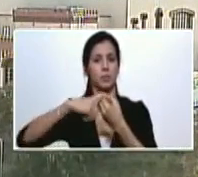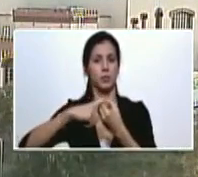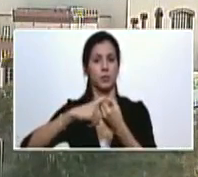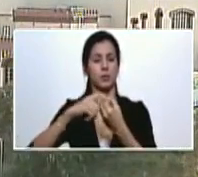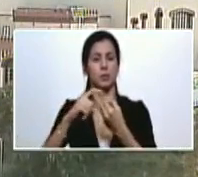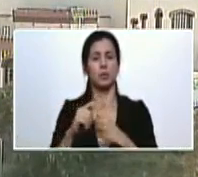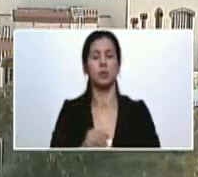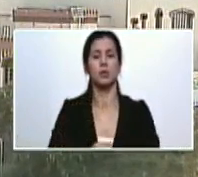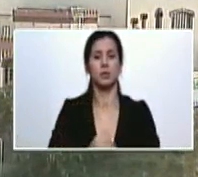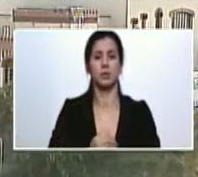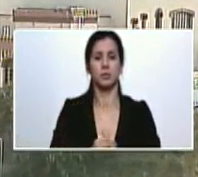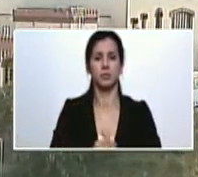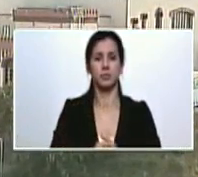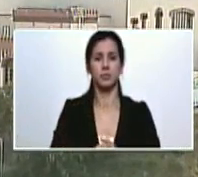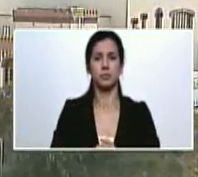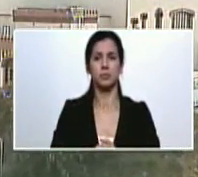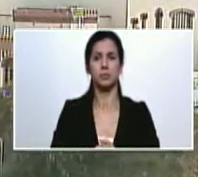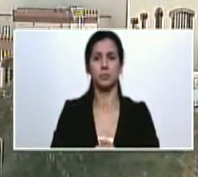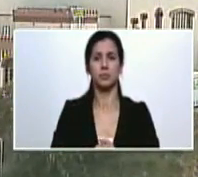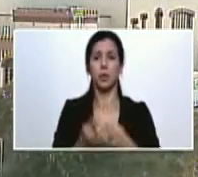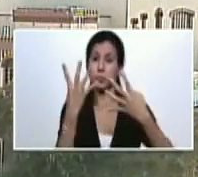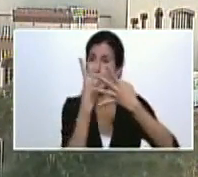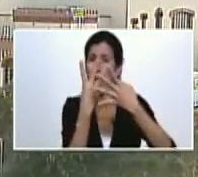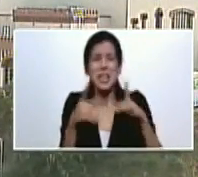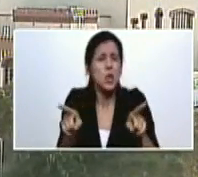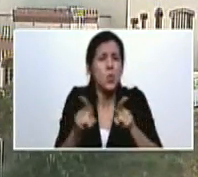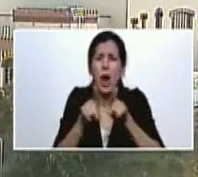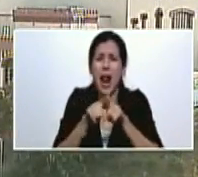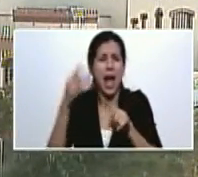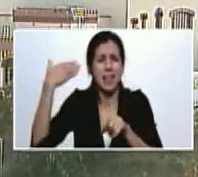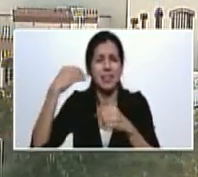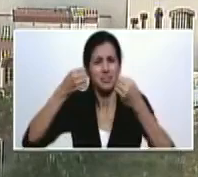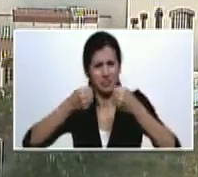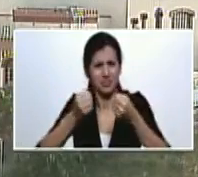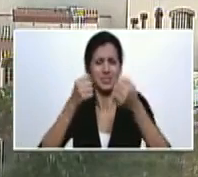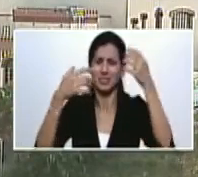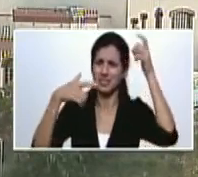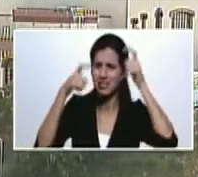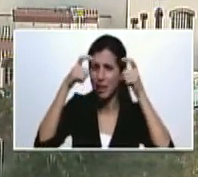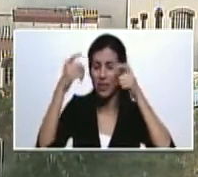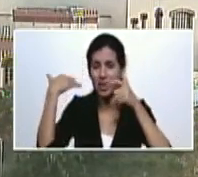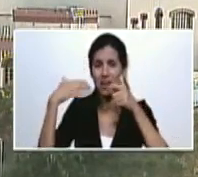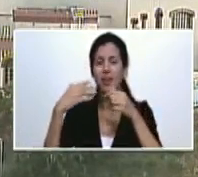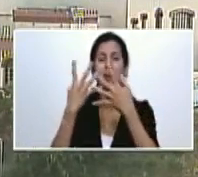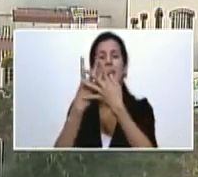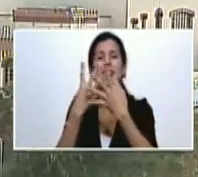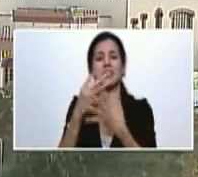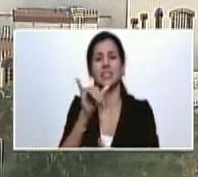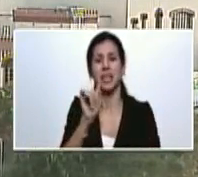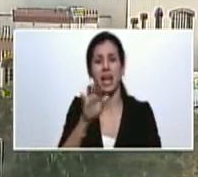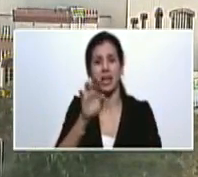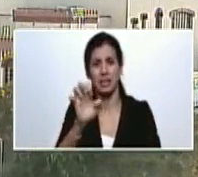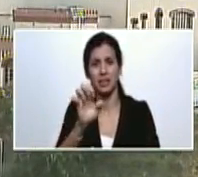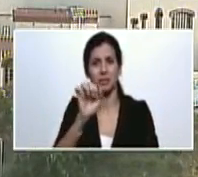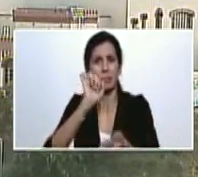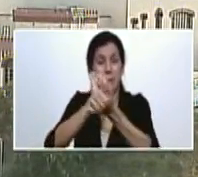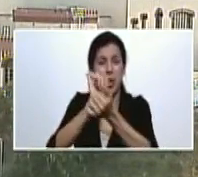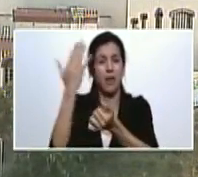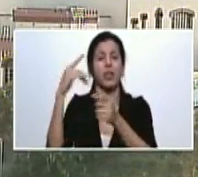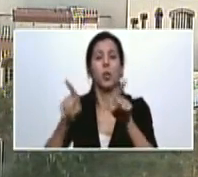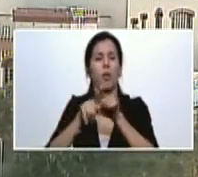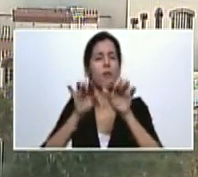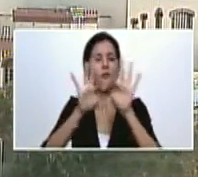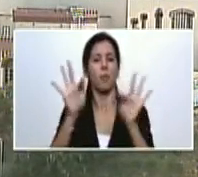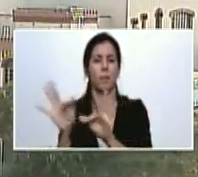de un calabozo idéntico al que estuvo el comandante Hugo Chávez en la cárcel de Yare y que nos recuerda precisamente un poco lo que es